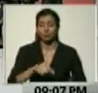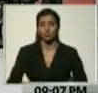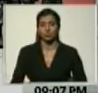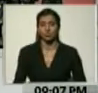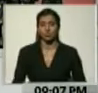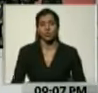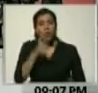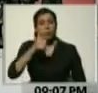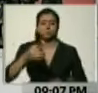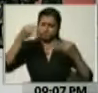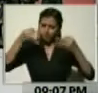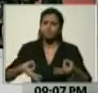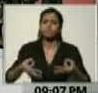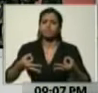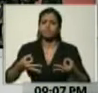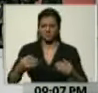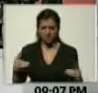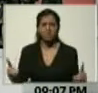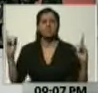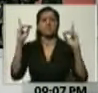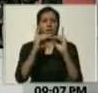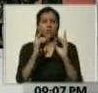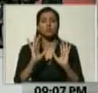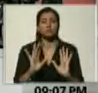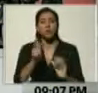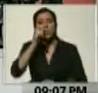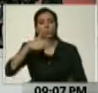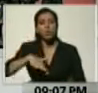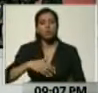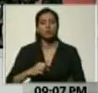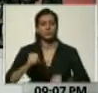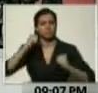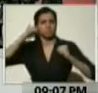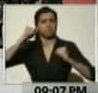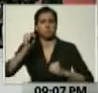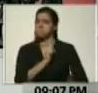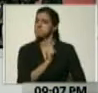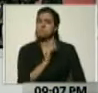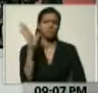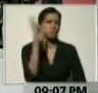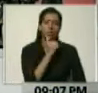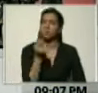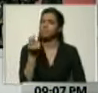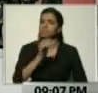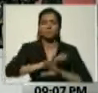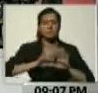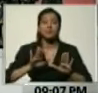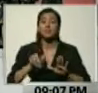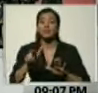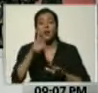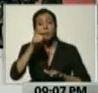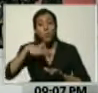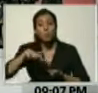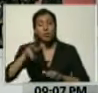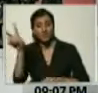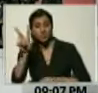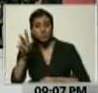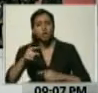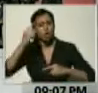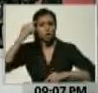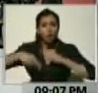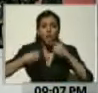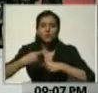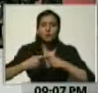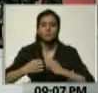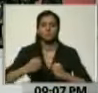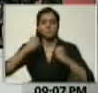es un pueblo digno. Este pueblo es un pueblo valiente. Este es un pueblo que cada día se